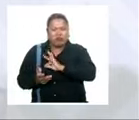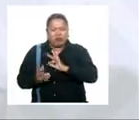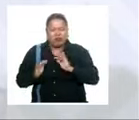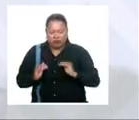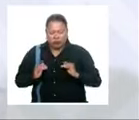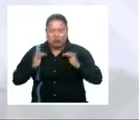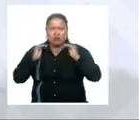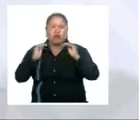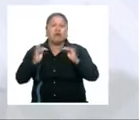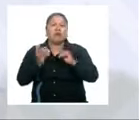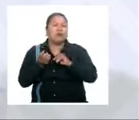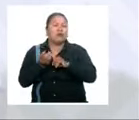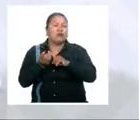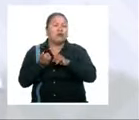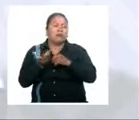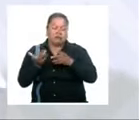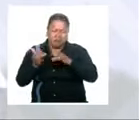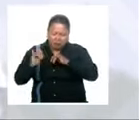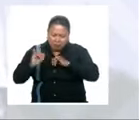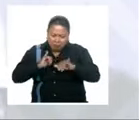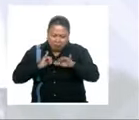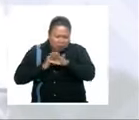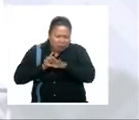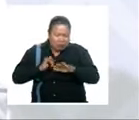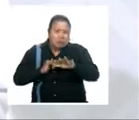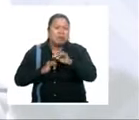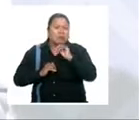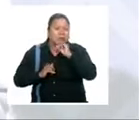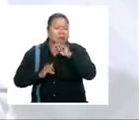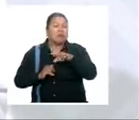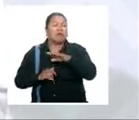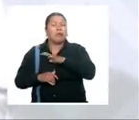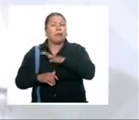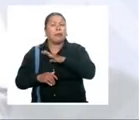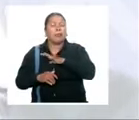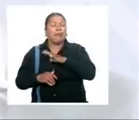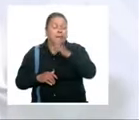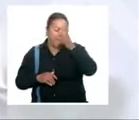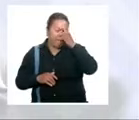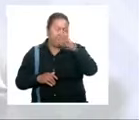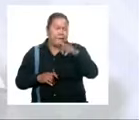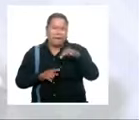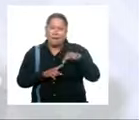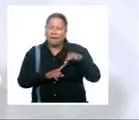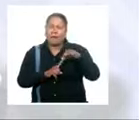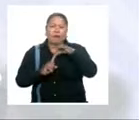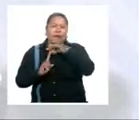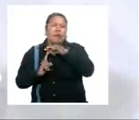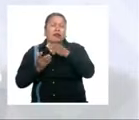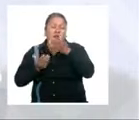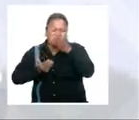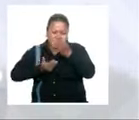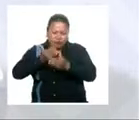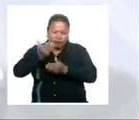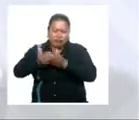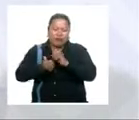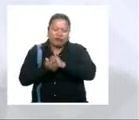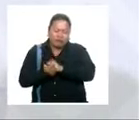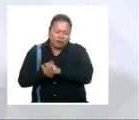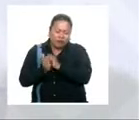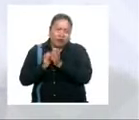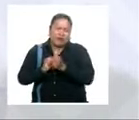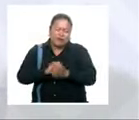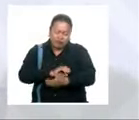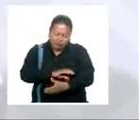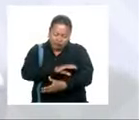una ubicación geopolítica que nos convertirá en protagonistas del proceso de